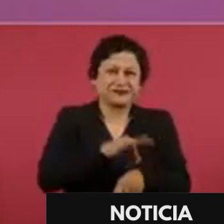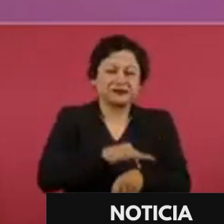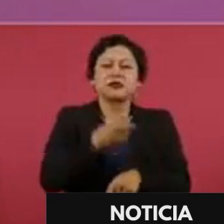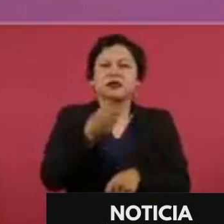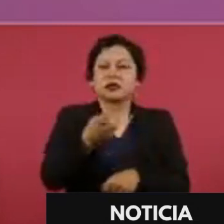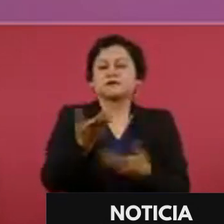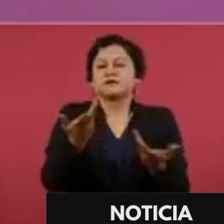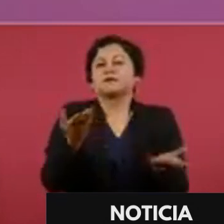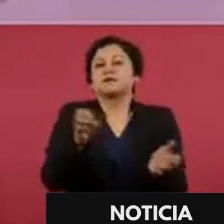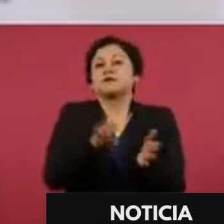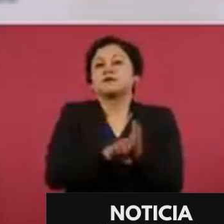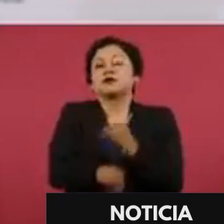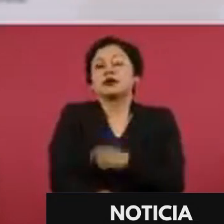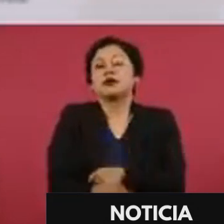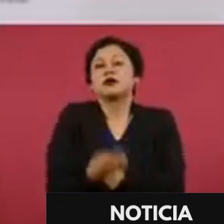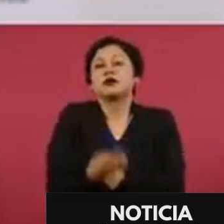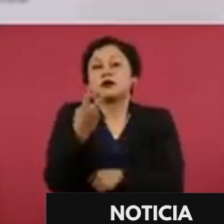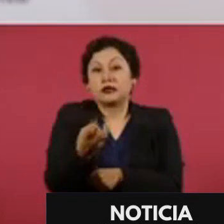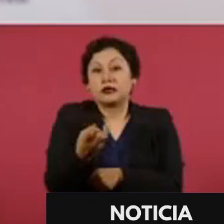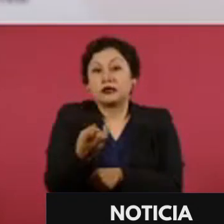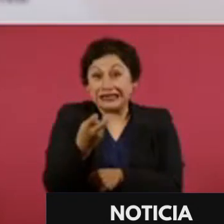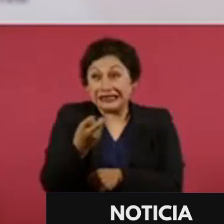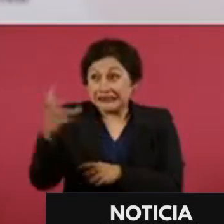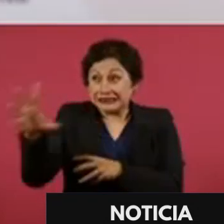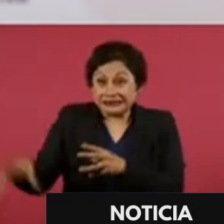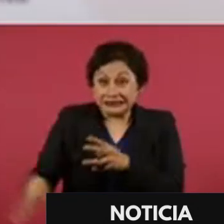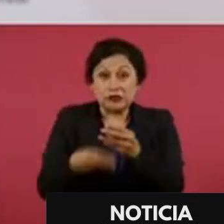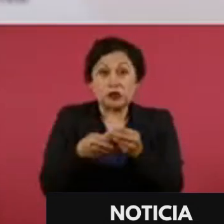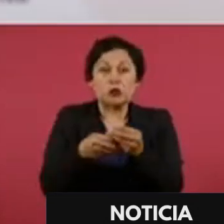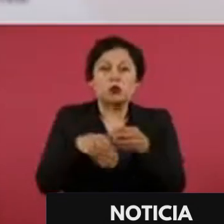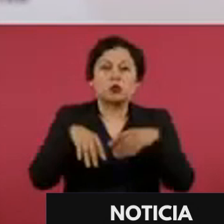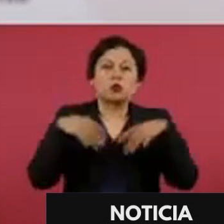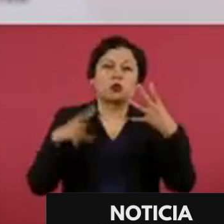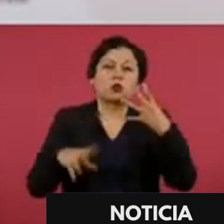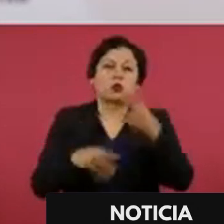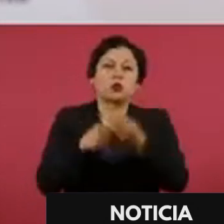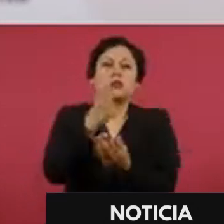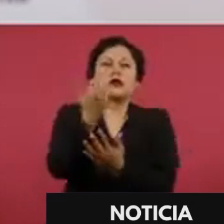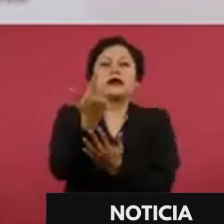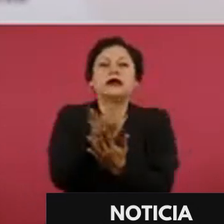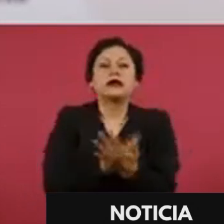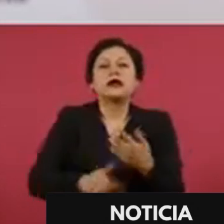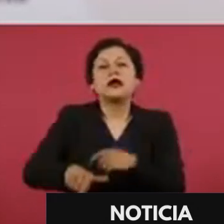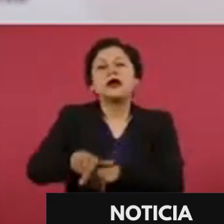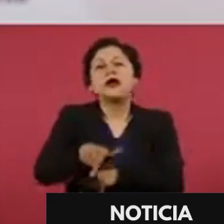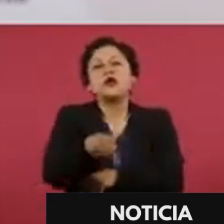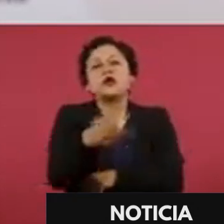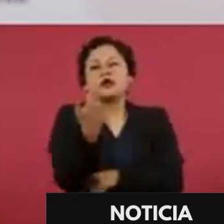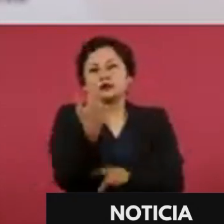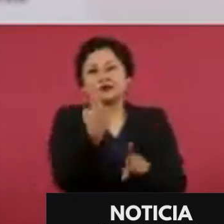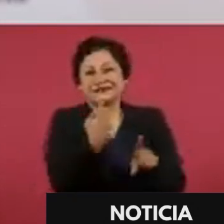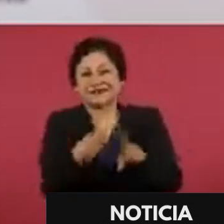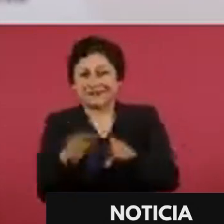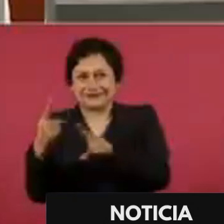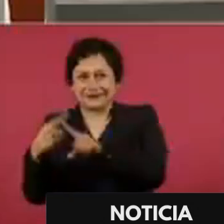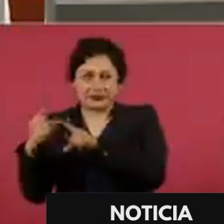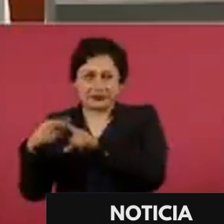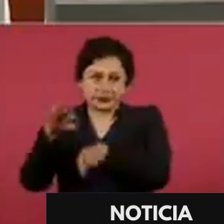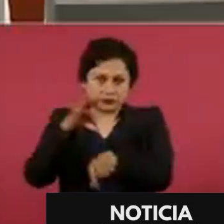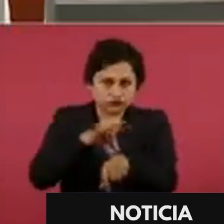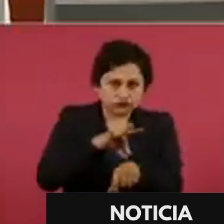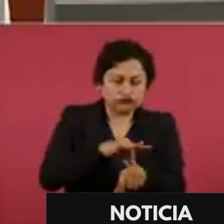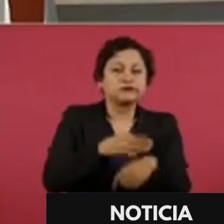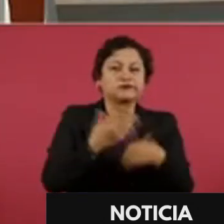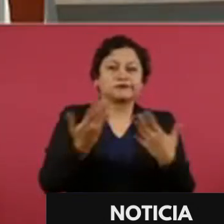estos hospitales tengan en promedio una plantilla de 12 médicas y médicos. Con eso se va a lograr